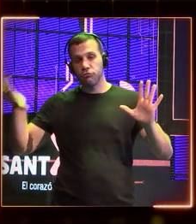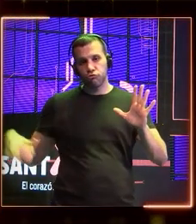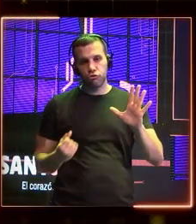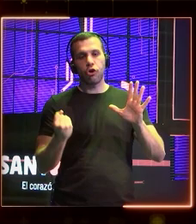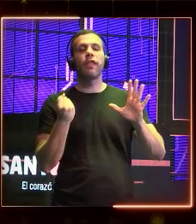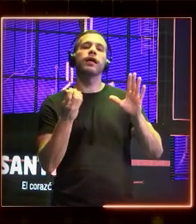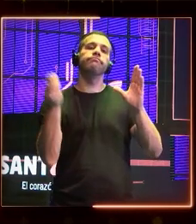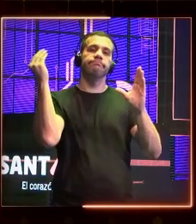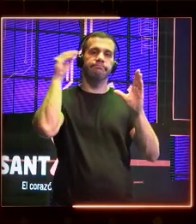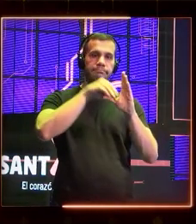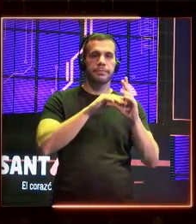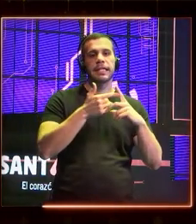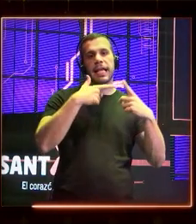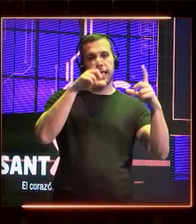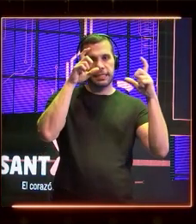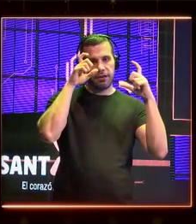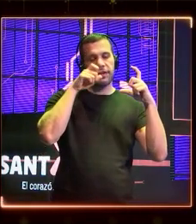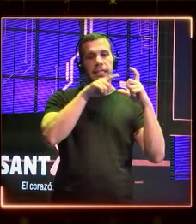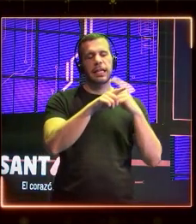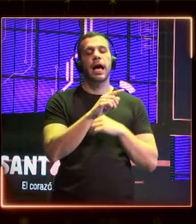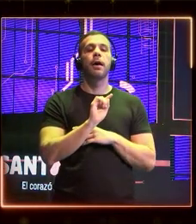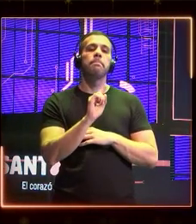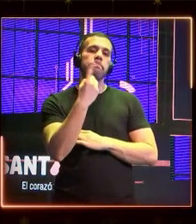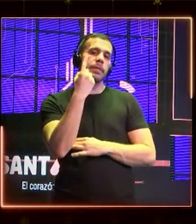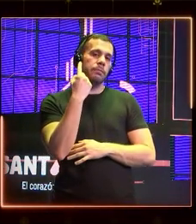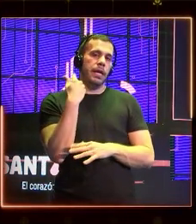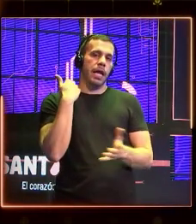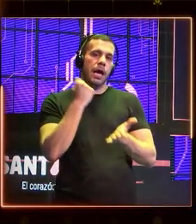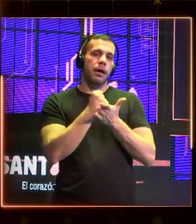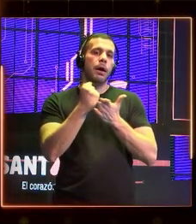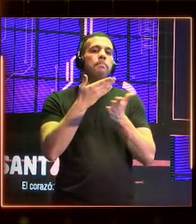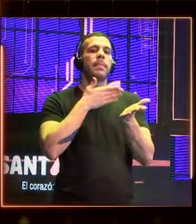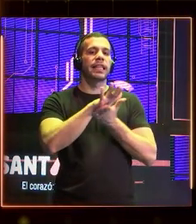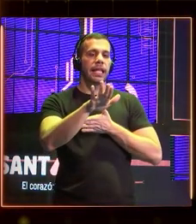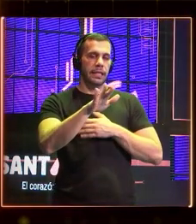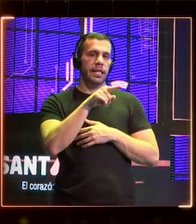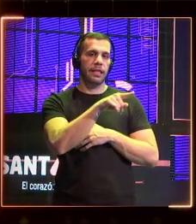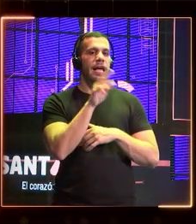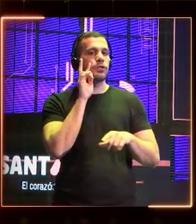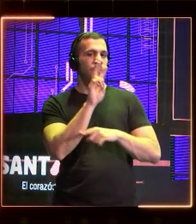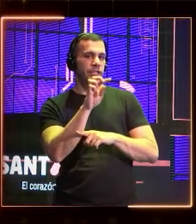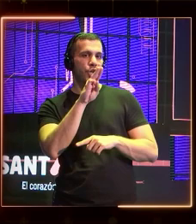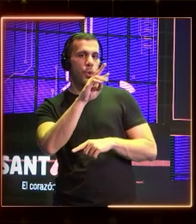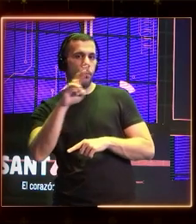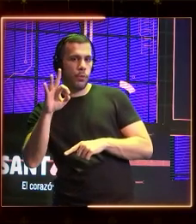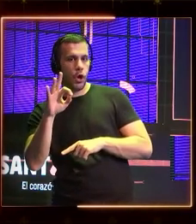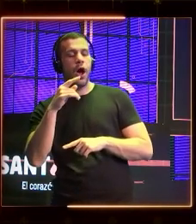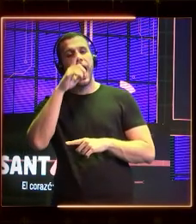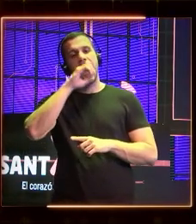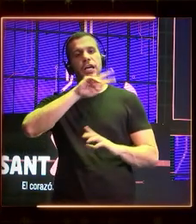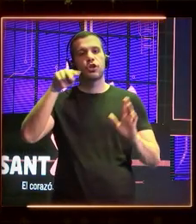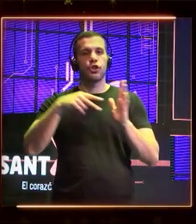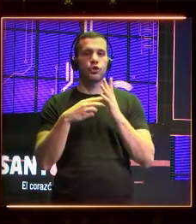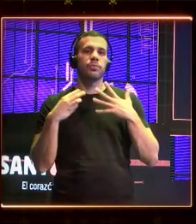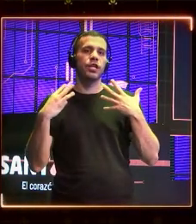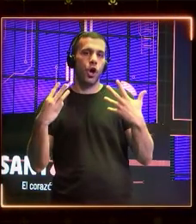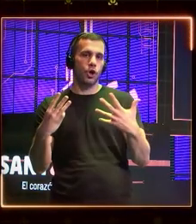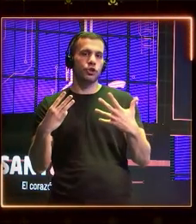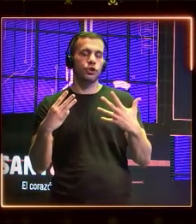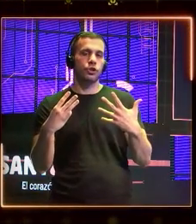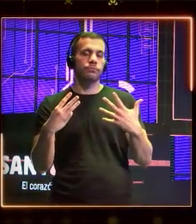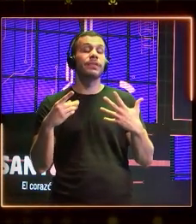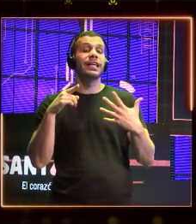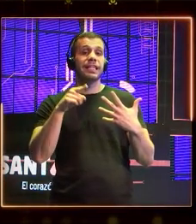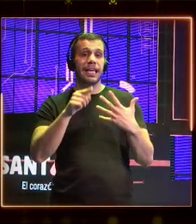eh la primera de estas de este visión pro es de 2008 y lo firma Steve Jobs Este es el